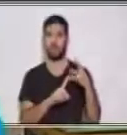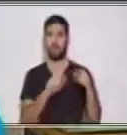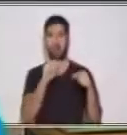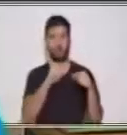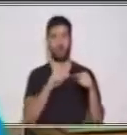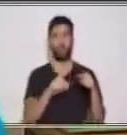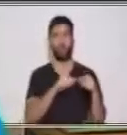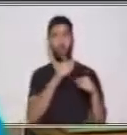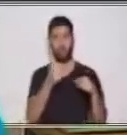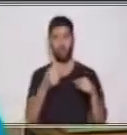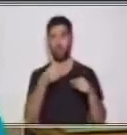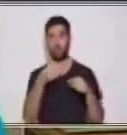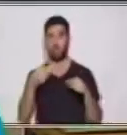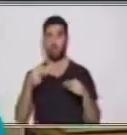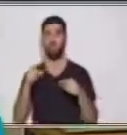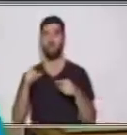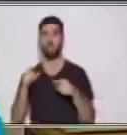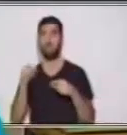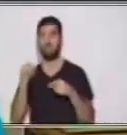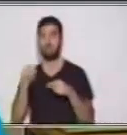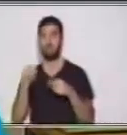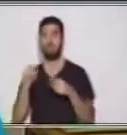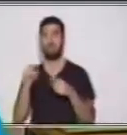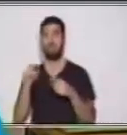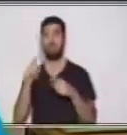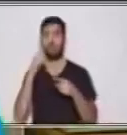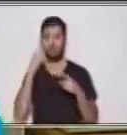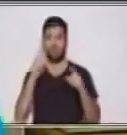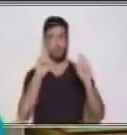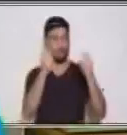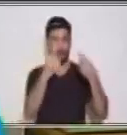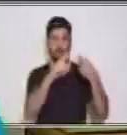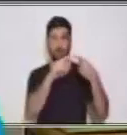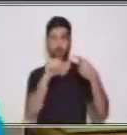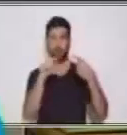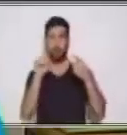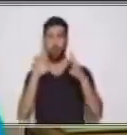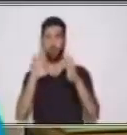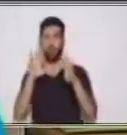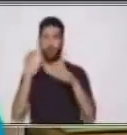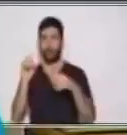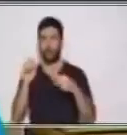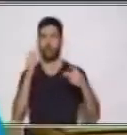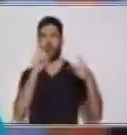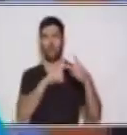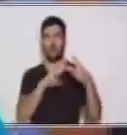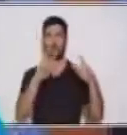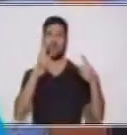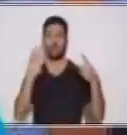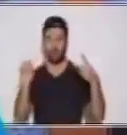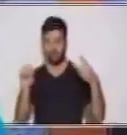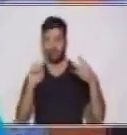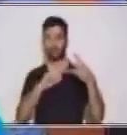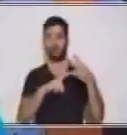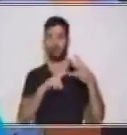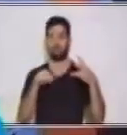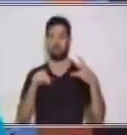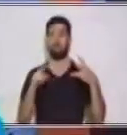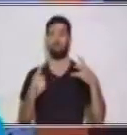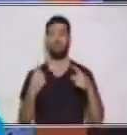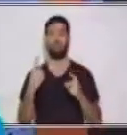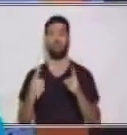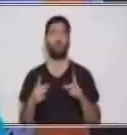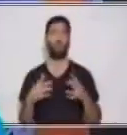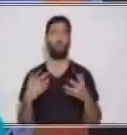Gamma, ¿qué valor tendrá? Nosotros siempre tenemos que conocer dos ángulos para encontrar